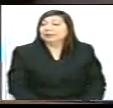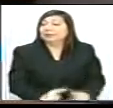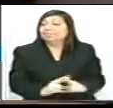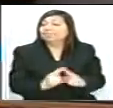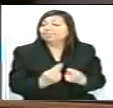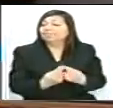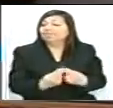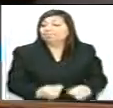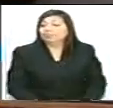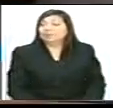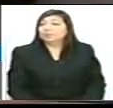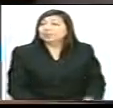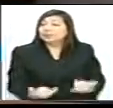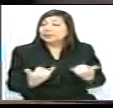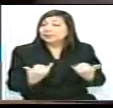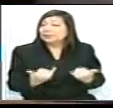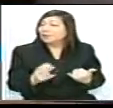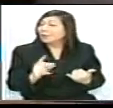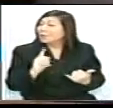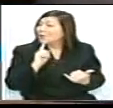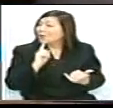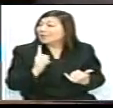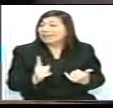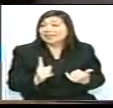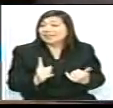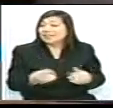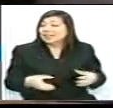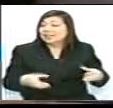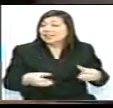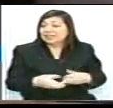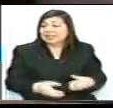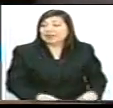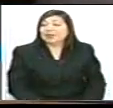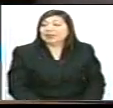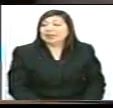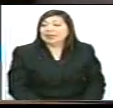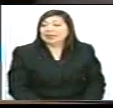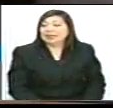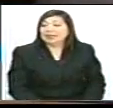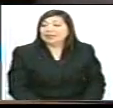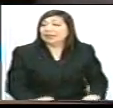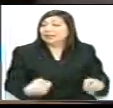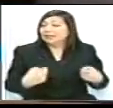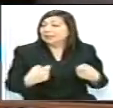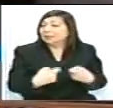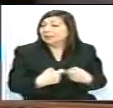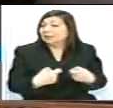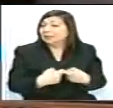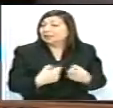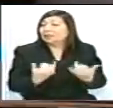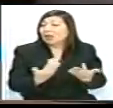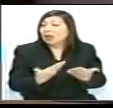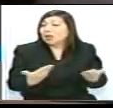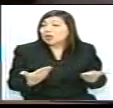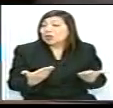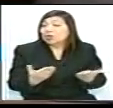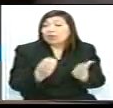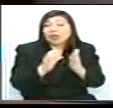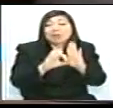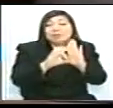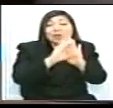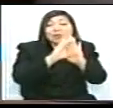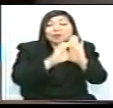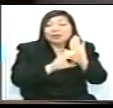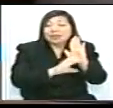decisiones. Y esas decisiones no son de la Comisión de Energía y Minas. Esas cosas están en la